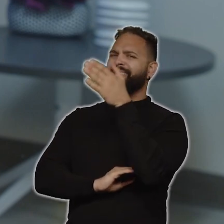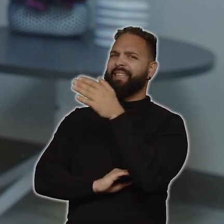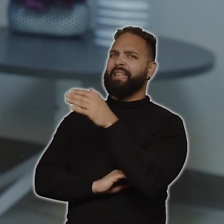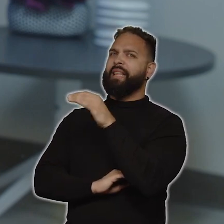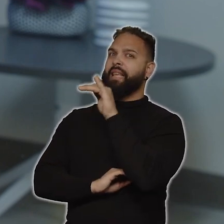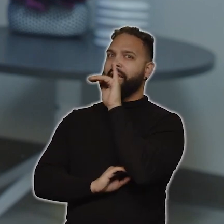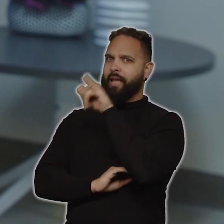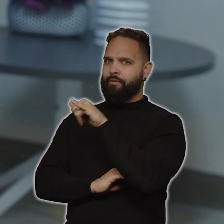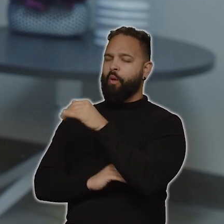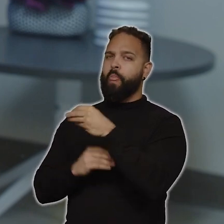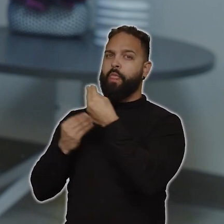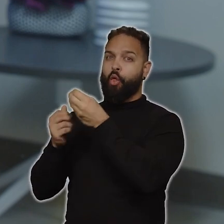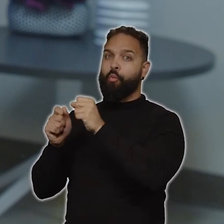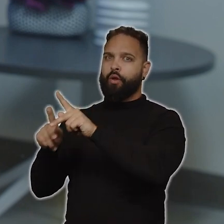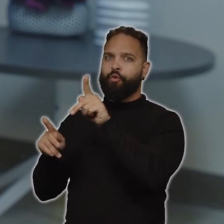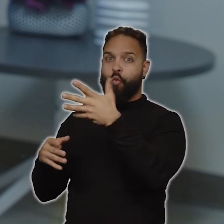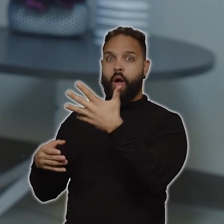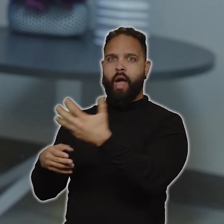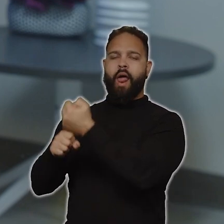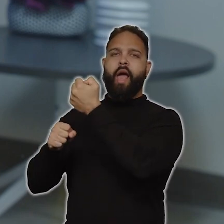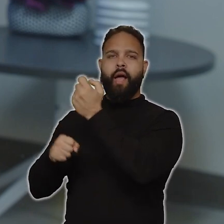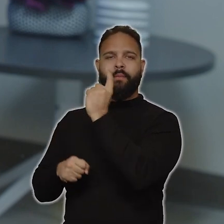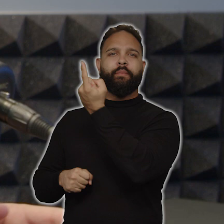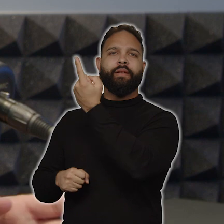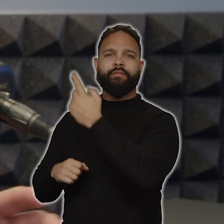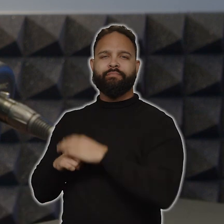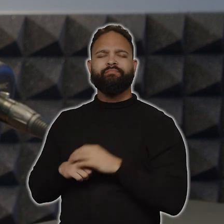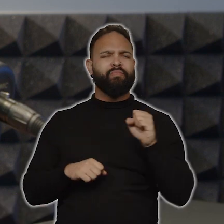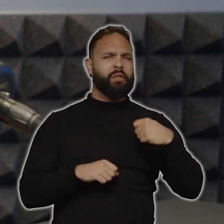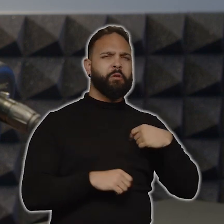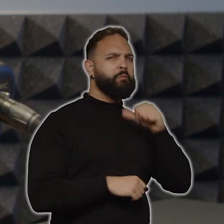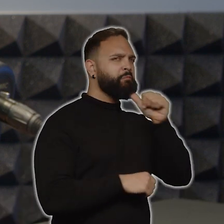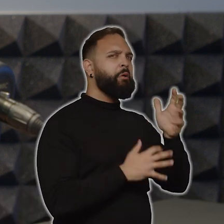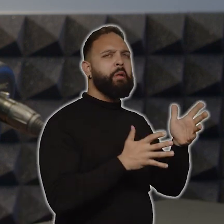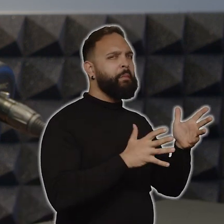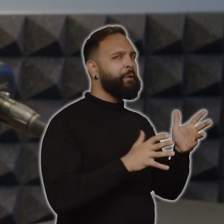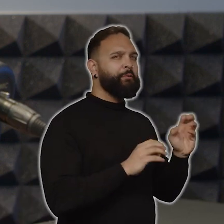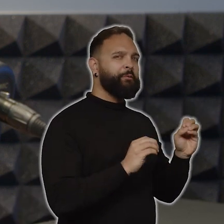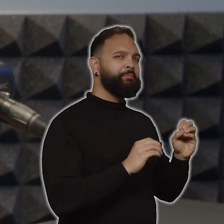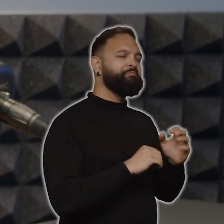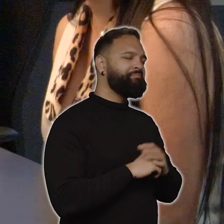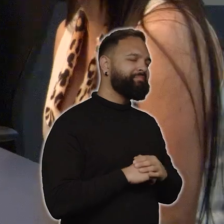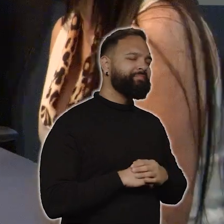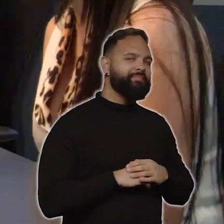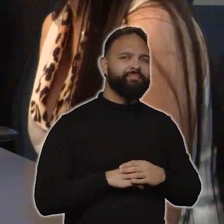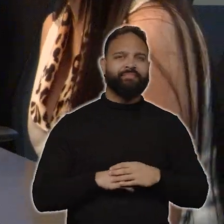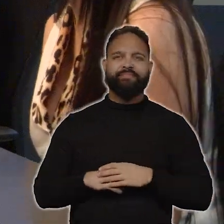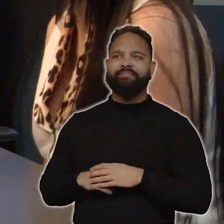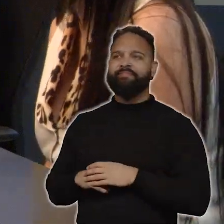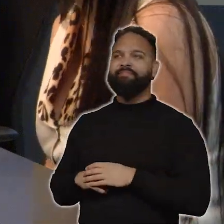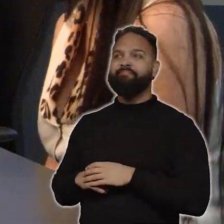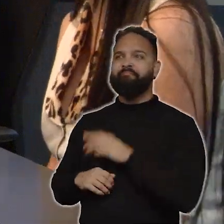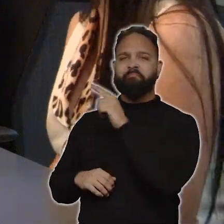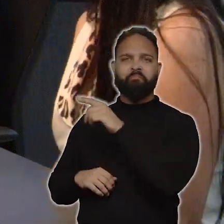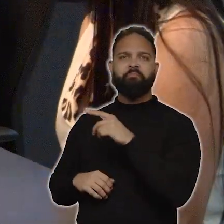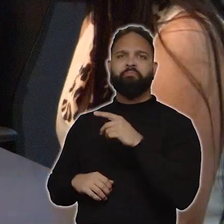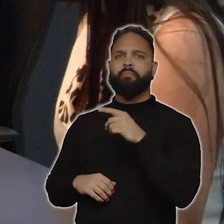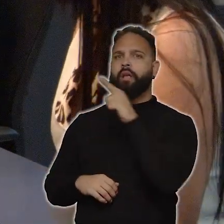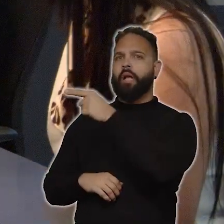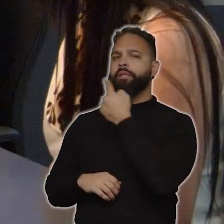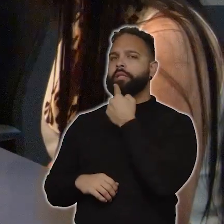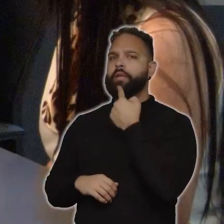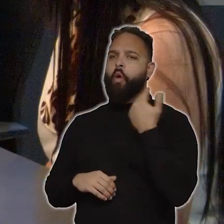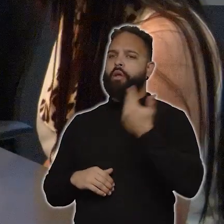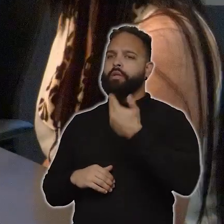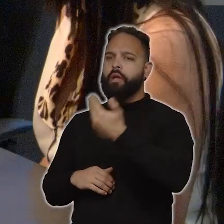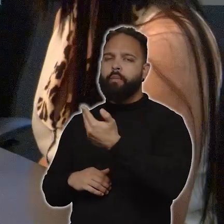eso fue parte de lo que te ganó ese primer lugar. Sí, como tal yo no estaba nervioso. Sí, Pedro repetía constantemente que él